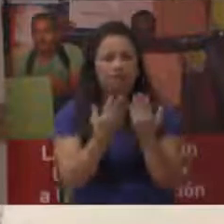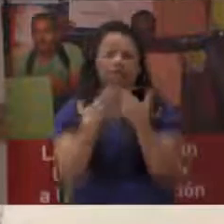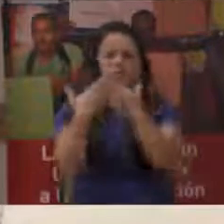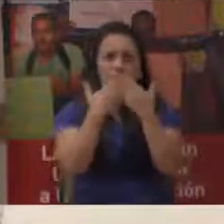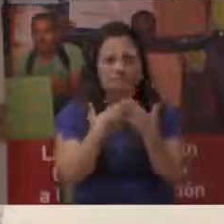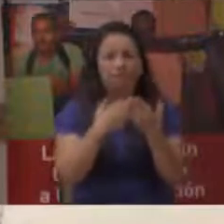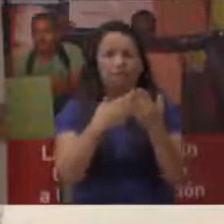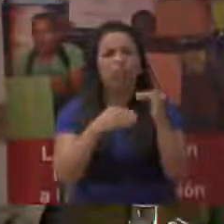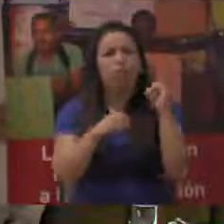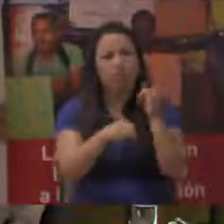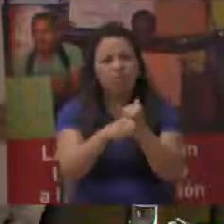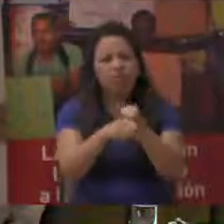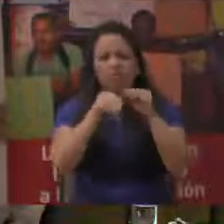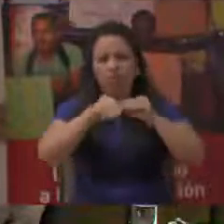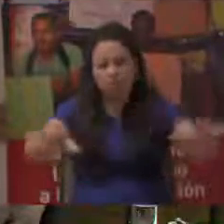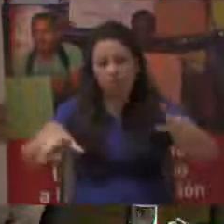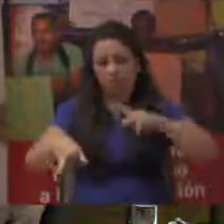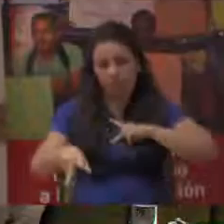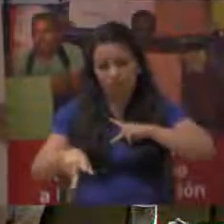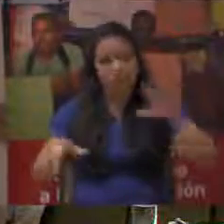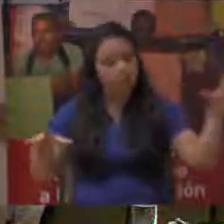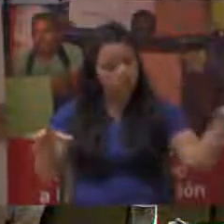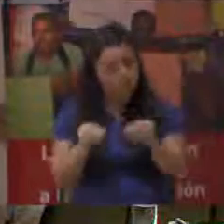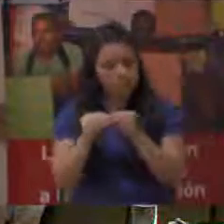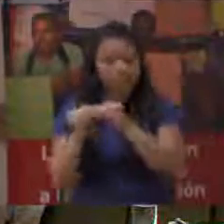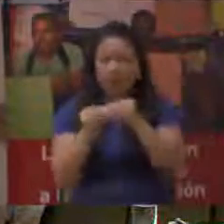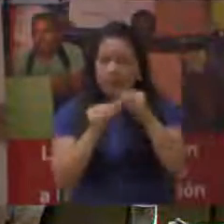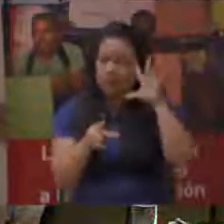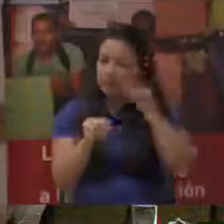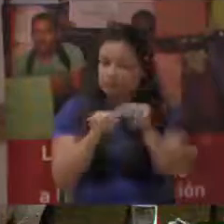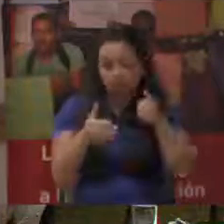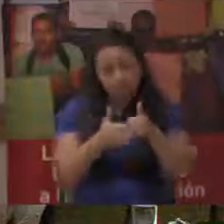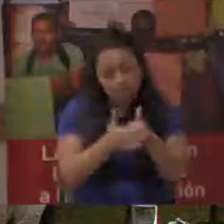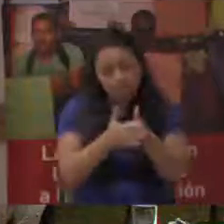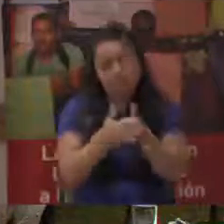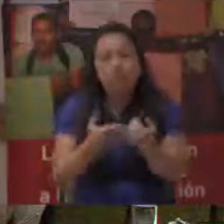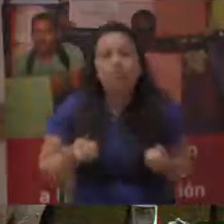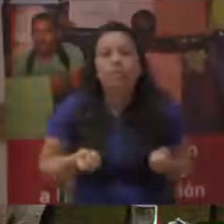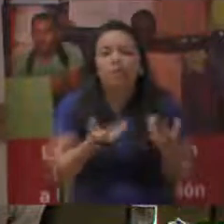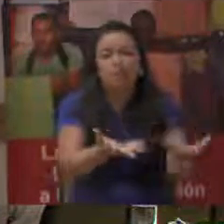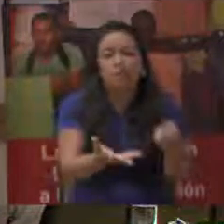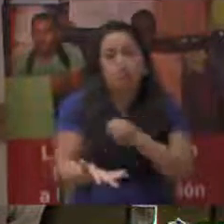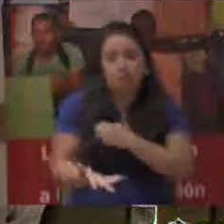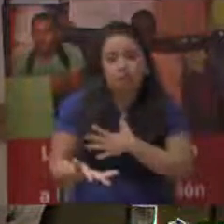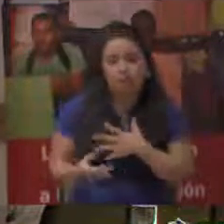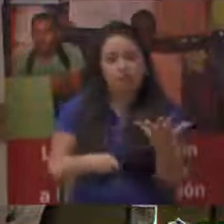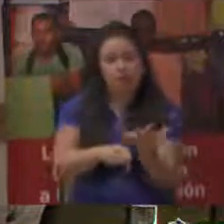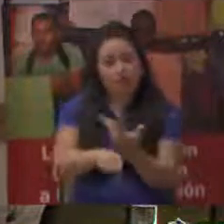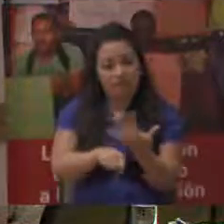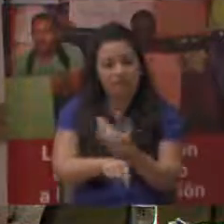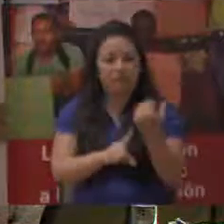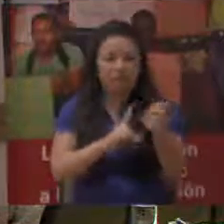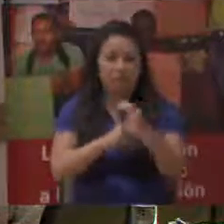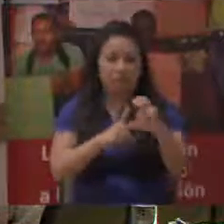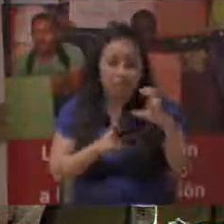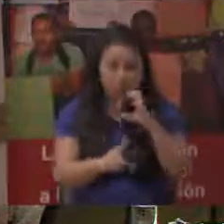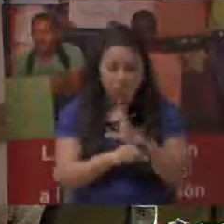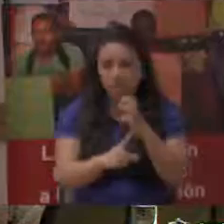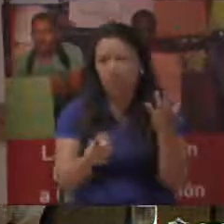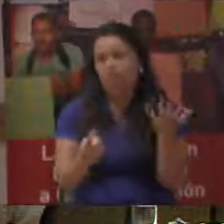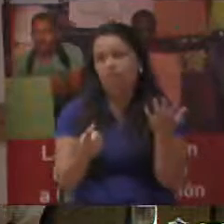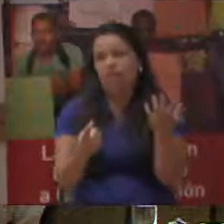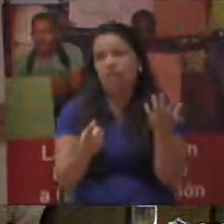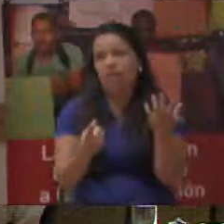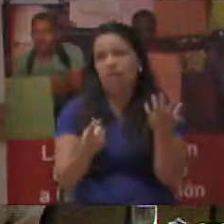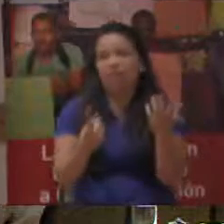la institucionalidad pública y privada, estamos dándole oportunidades en torno al arte, la cultura, el deporte, la